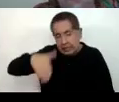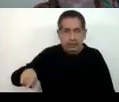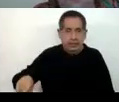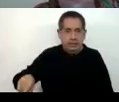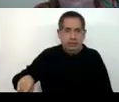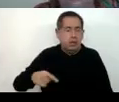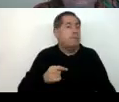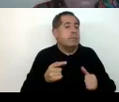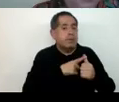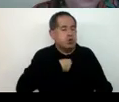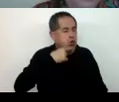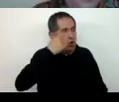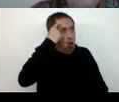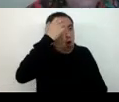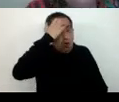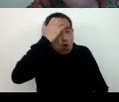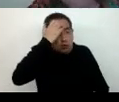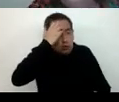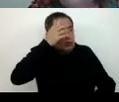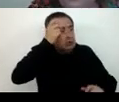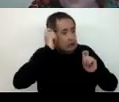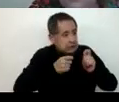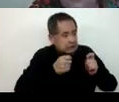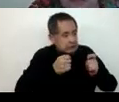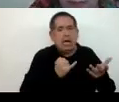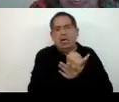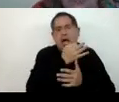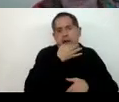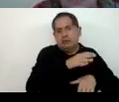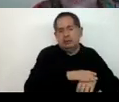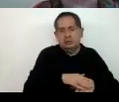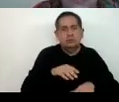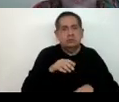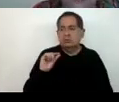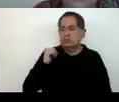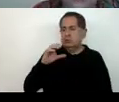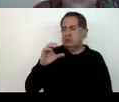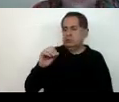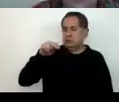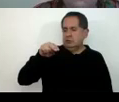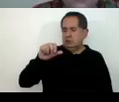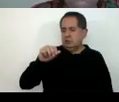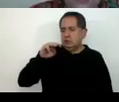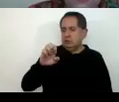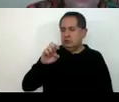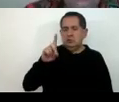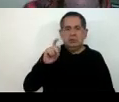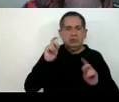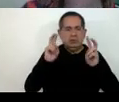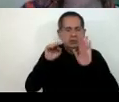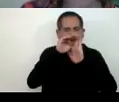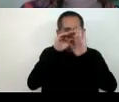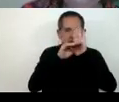consentimiento informado acaba de salir una publicación de la CONAMED que se llama Carta de